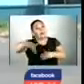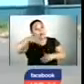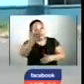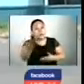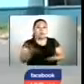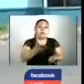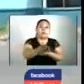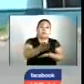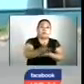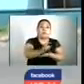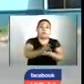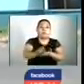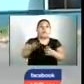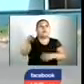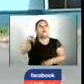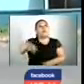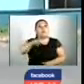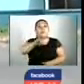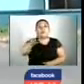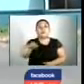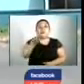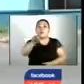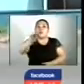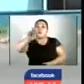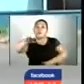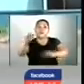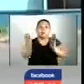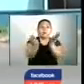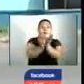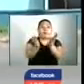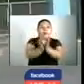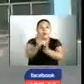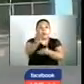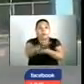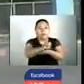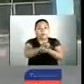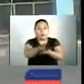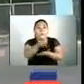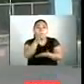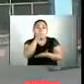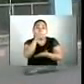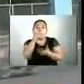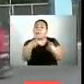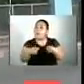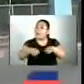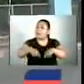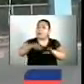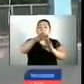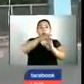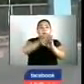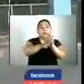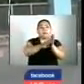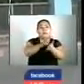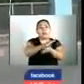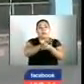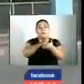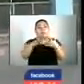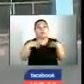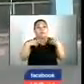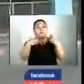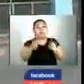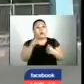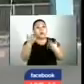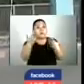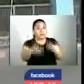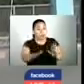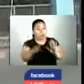clases presenciales el jueves 13 de mayo. Mientras tanto, el colegio continuará aplicando las medidas de bioseguridad dispuestas en